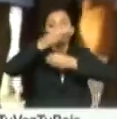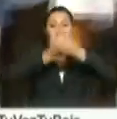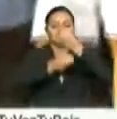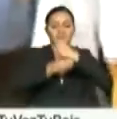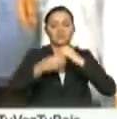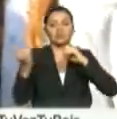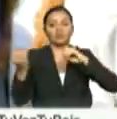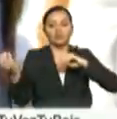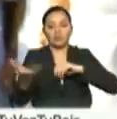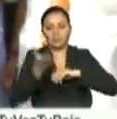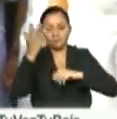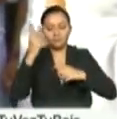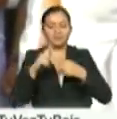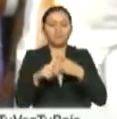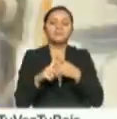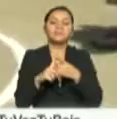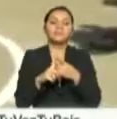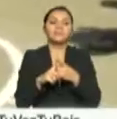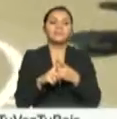trompo,